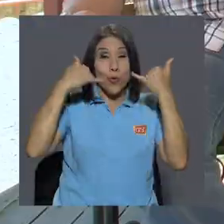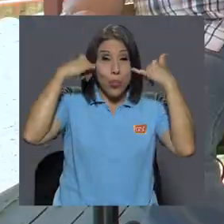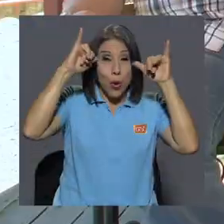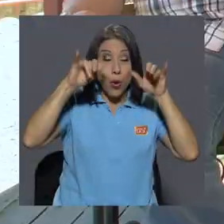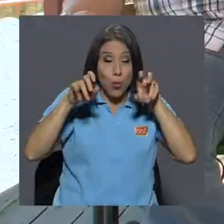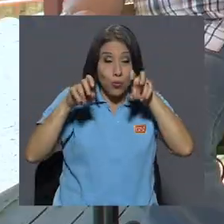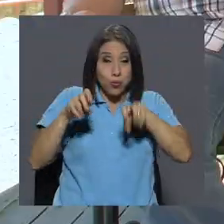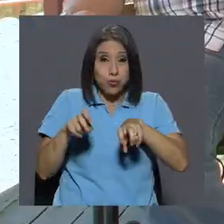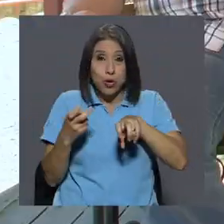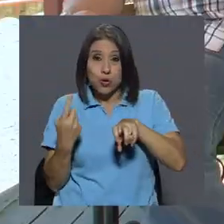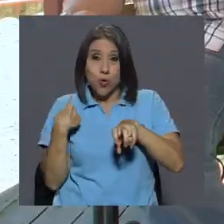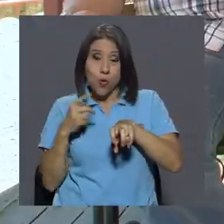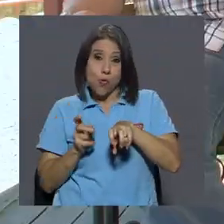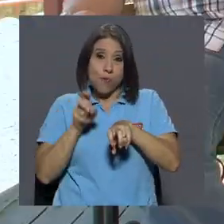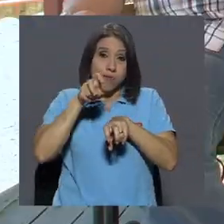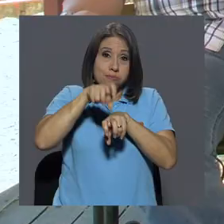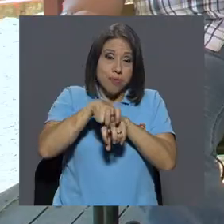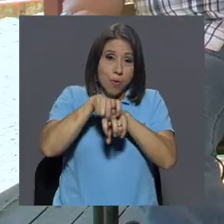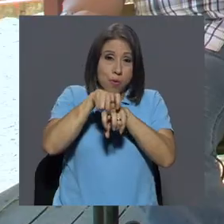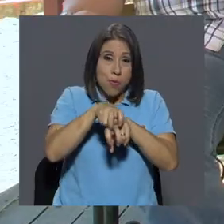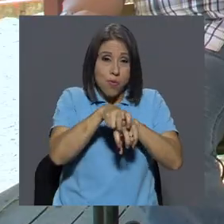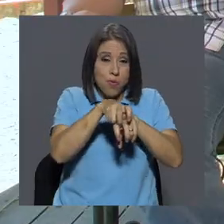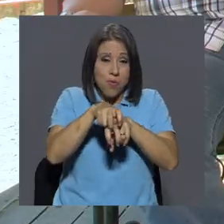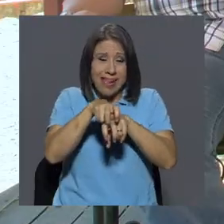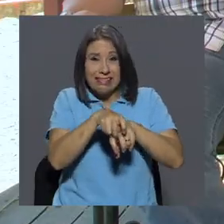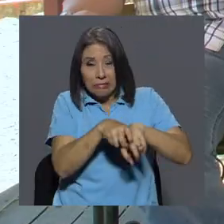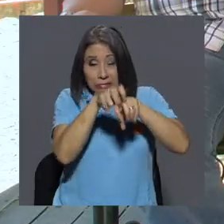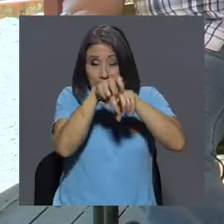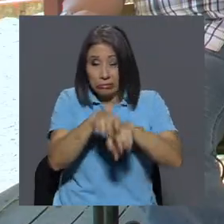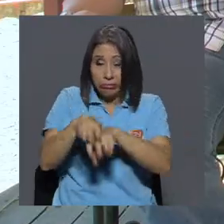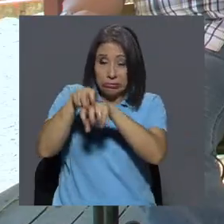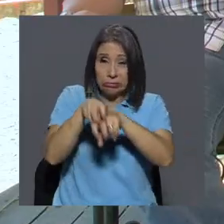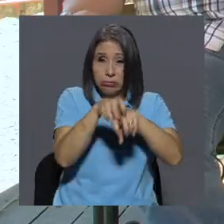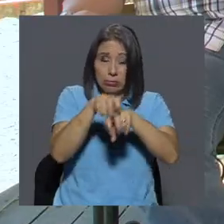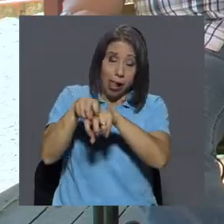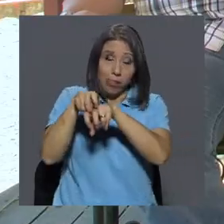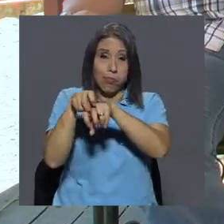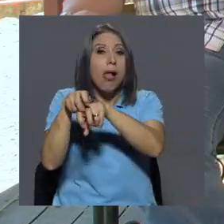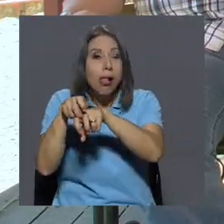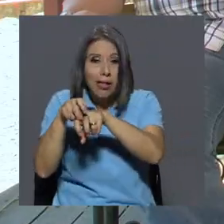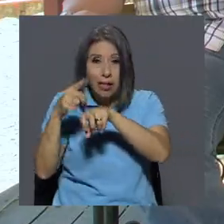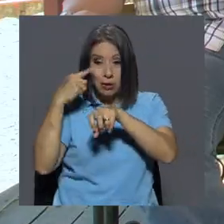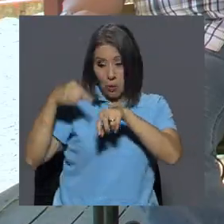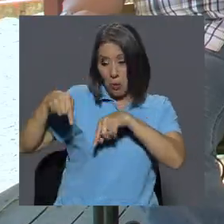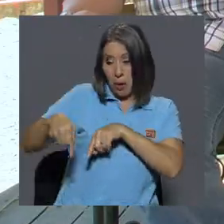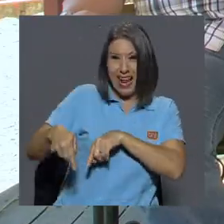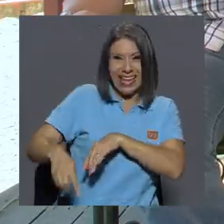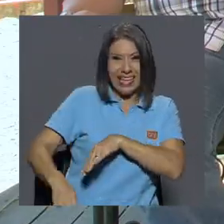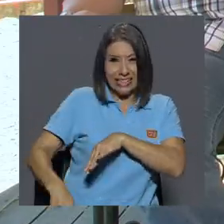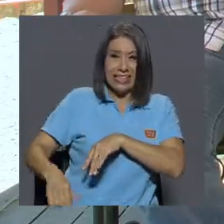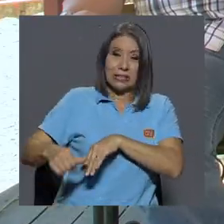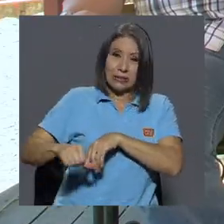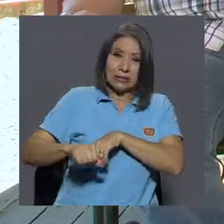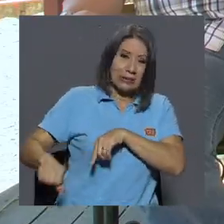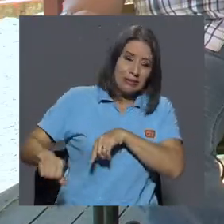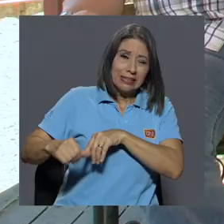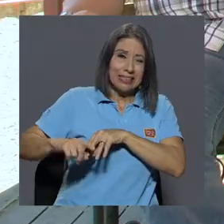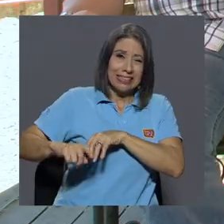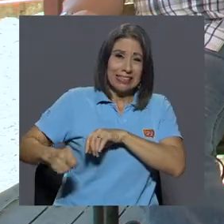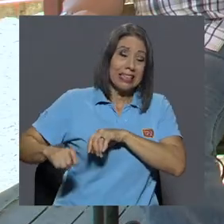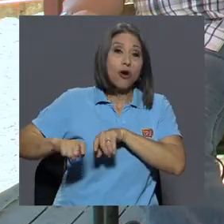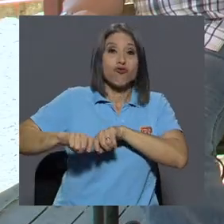barrera. Por aquí todavía tengo unas cicatrices. Bueno, ahí más abajo hay otras. Y